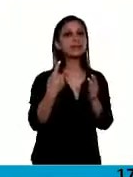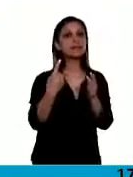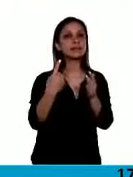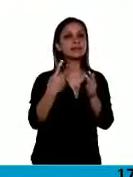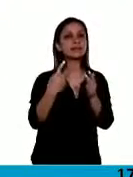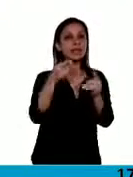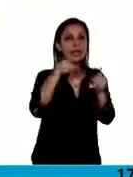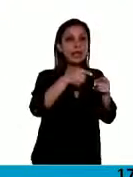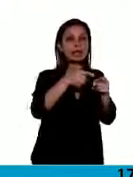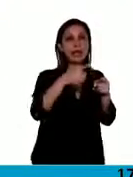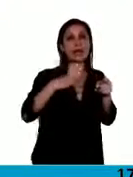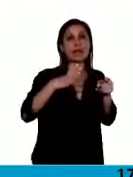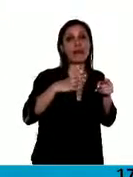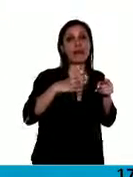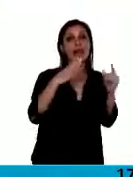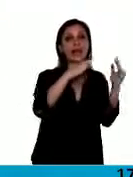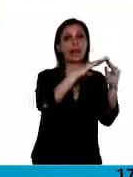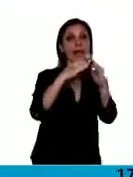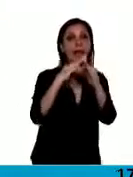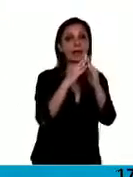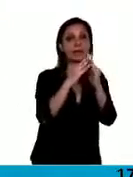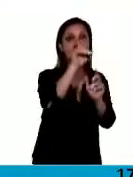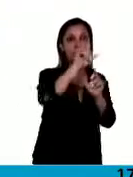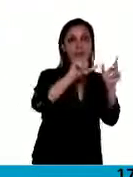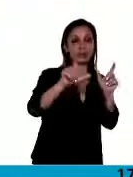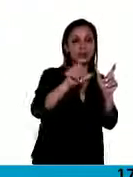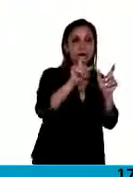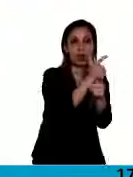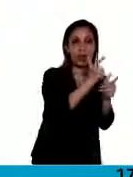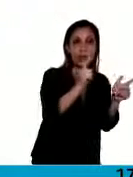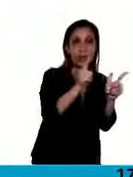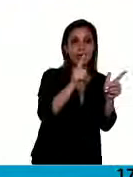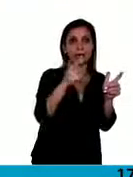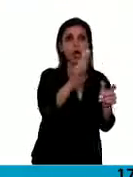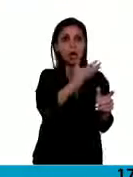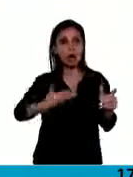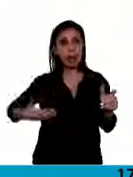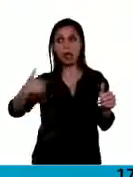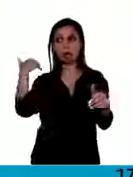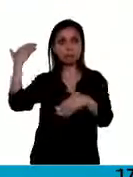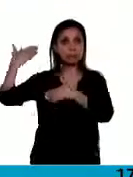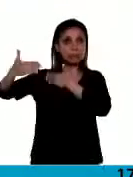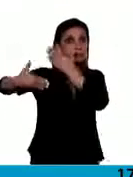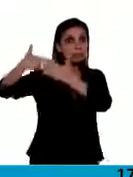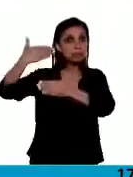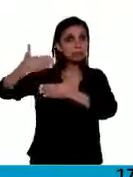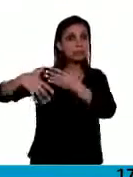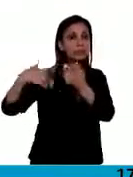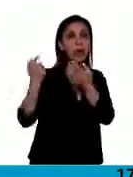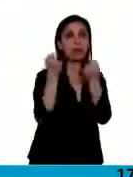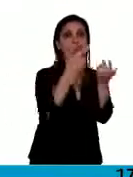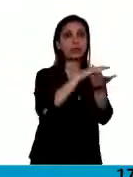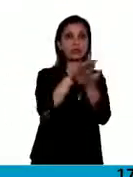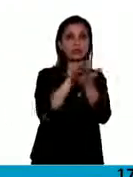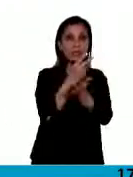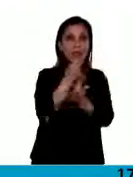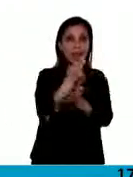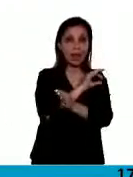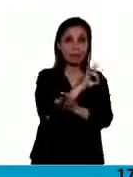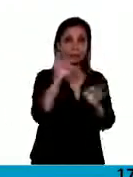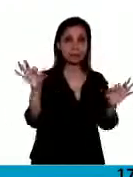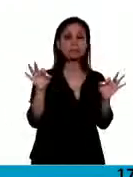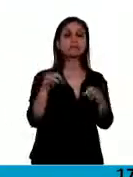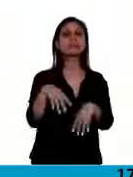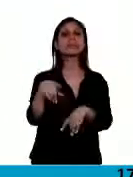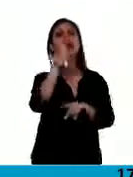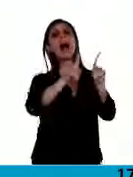déficit habitacional que ningún gobierno ha resuelto todavía, y que esos diputados que dicen